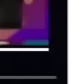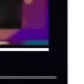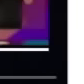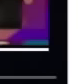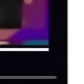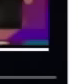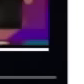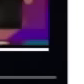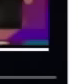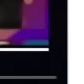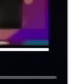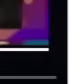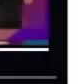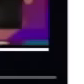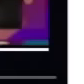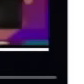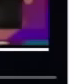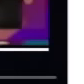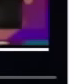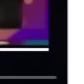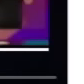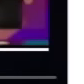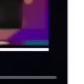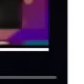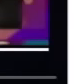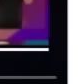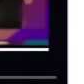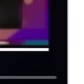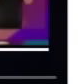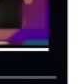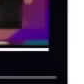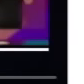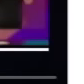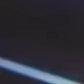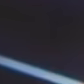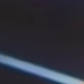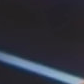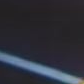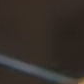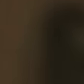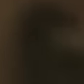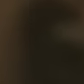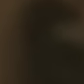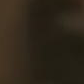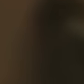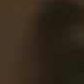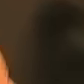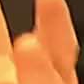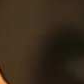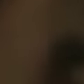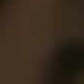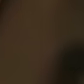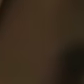fue Xochitl Gálvez, estuvo nerviosa, se enojó y el que se enoja pierde. Vamos a escucharlo. Estamos de regreso después de